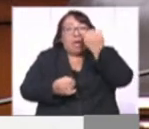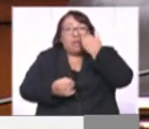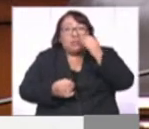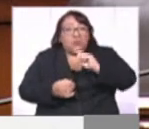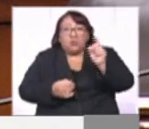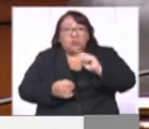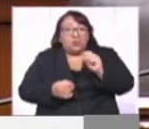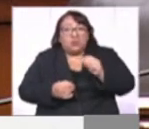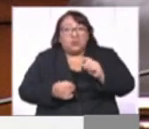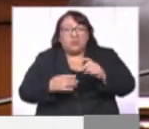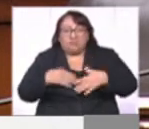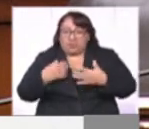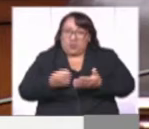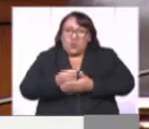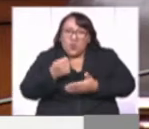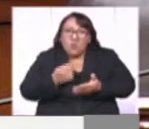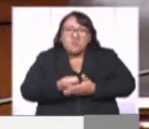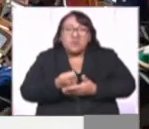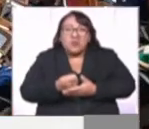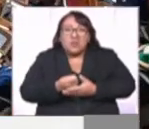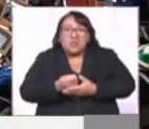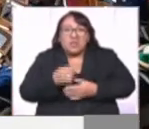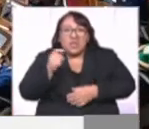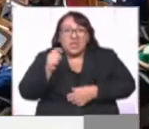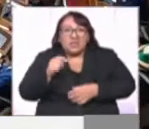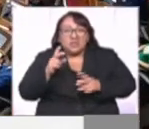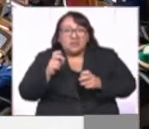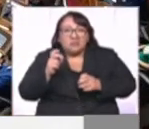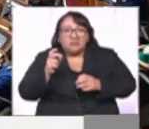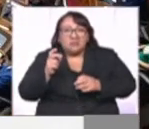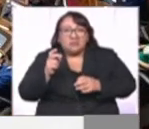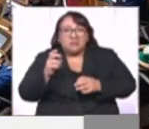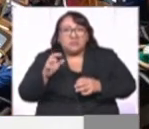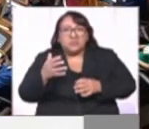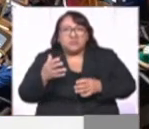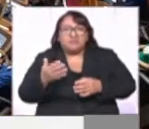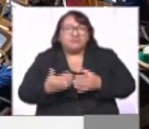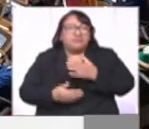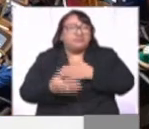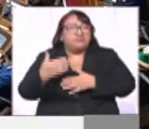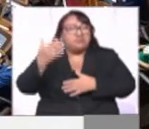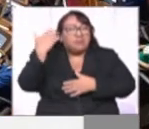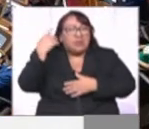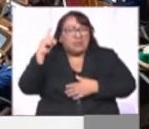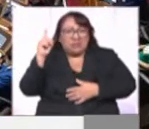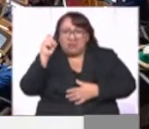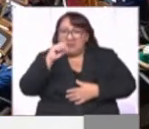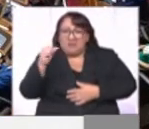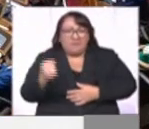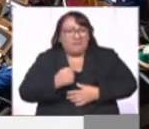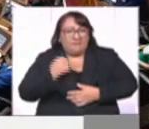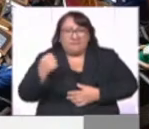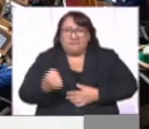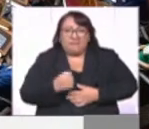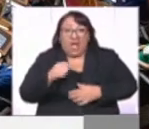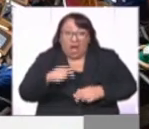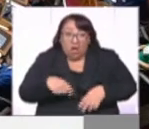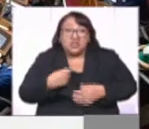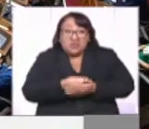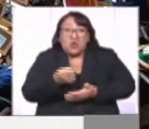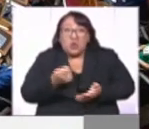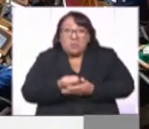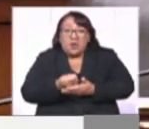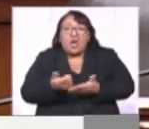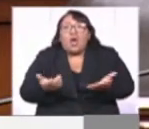no podría haberlo comprado en este caso hace décadas atrás o hace años atrás. Entonces vemos cómo